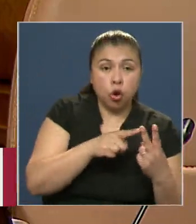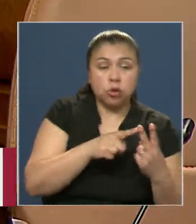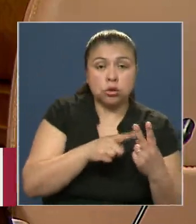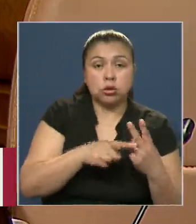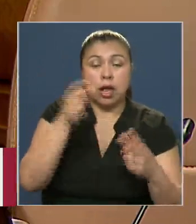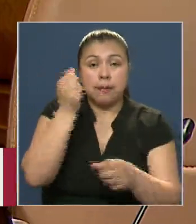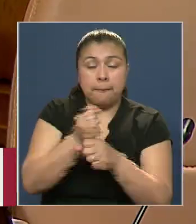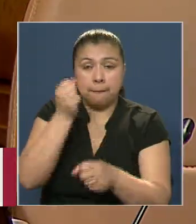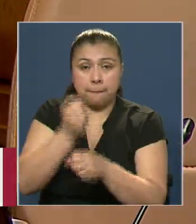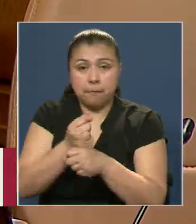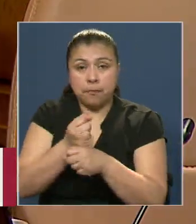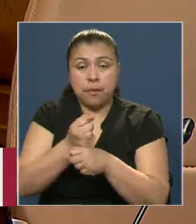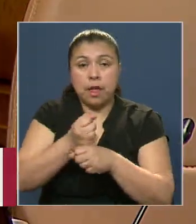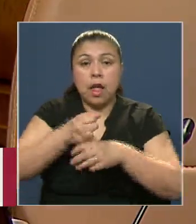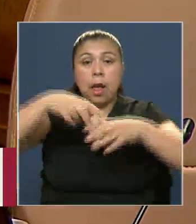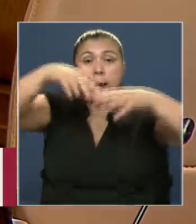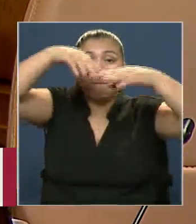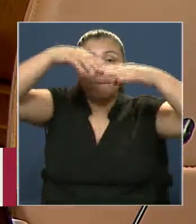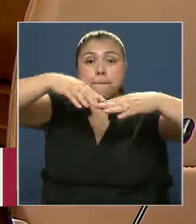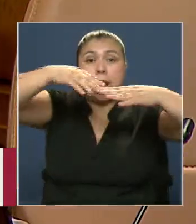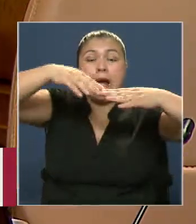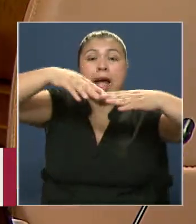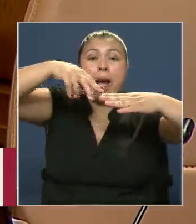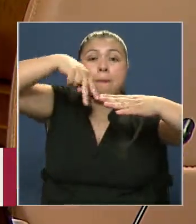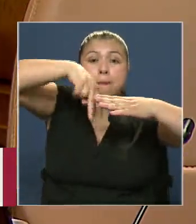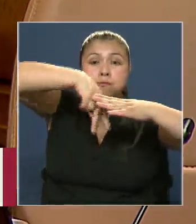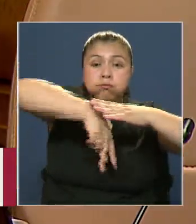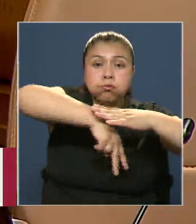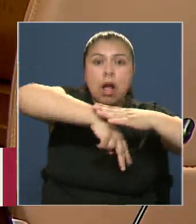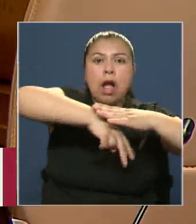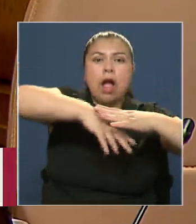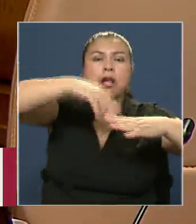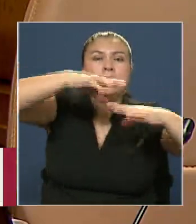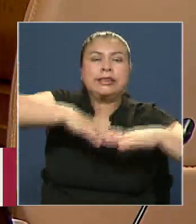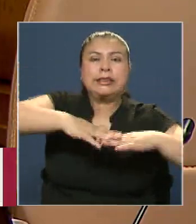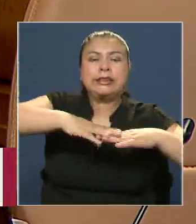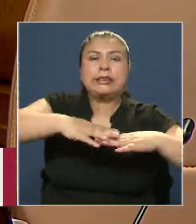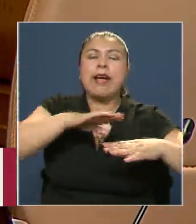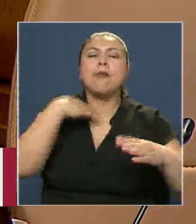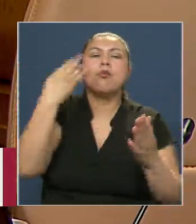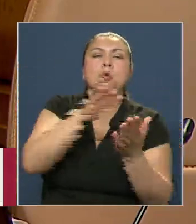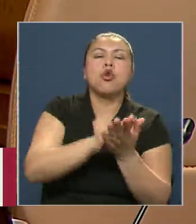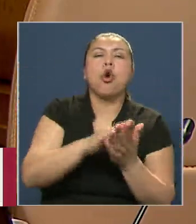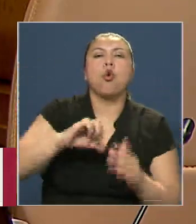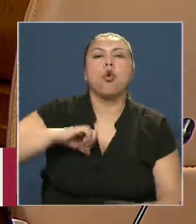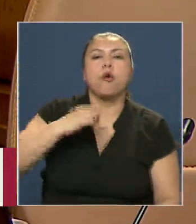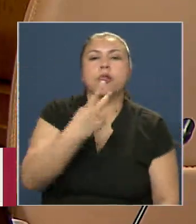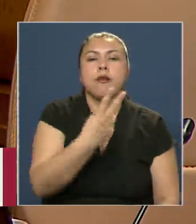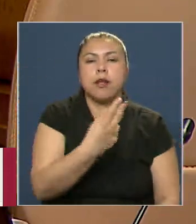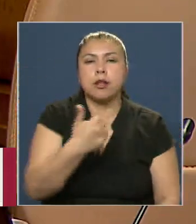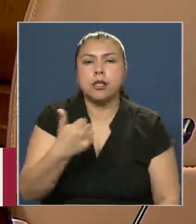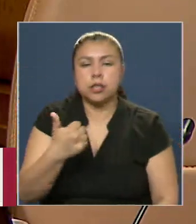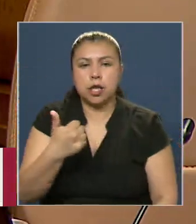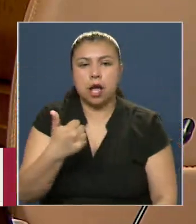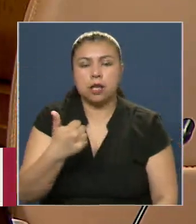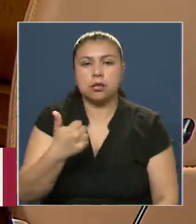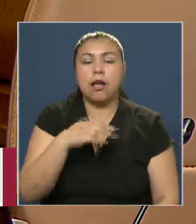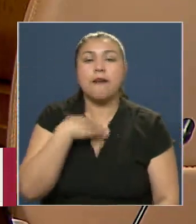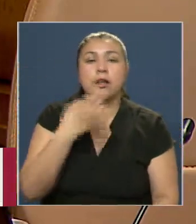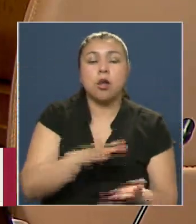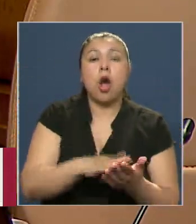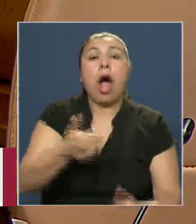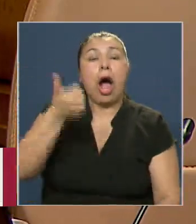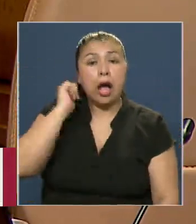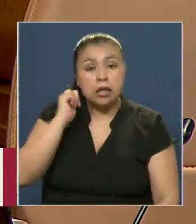quedaron atrapados por derrumbe. Lamentablemente falleció Álvaro Oteiza, un joven de 26 años. El segundo fue el día de ayer, lunes 7 de